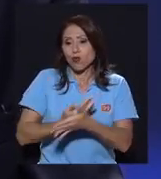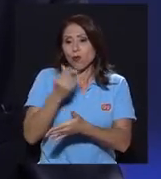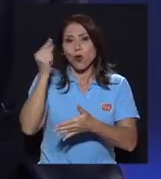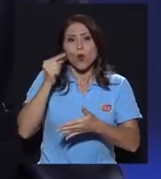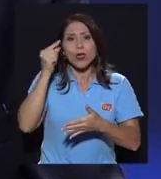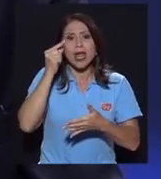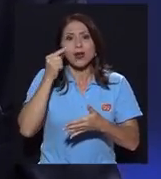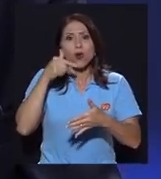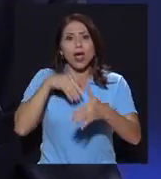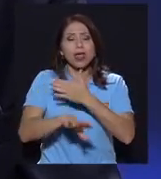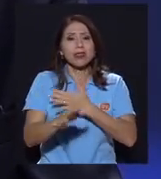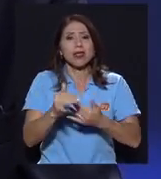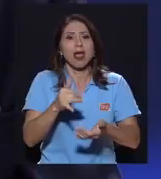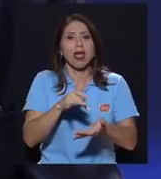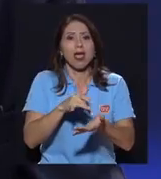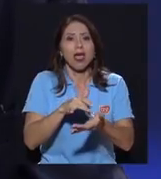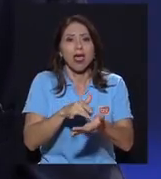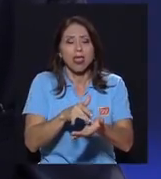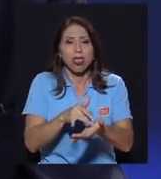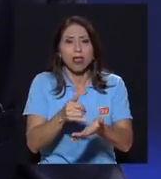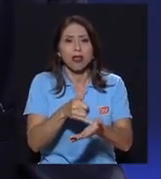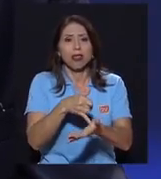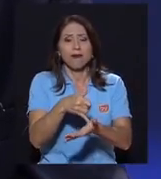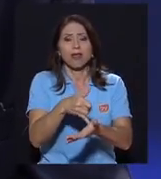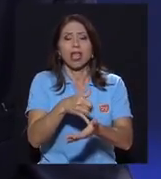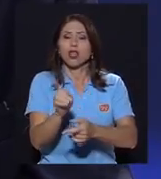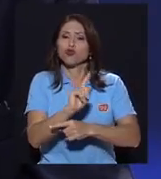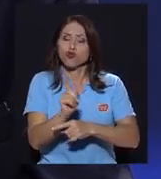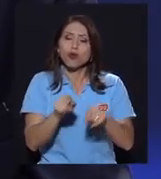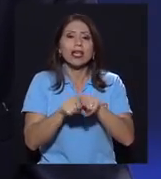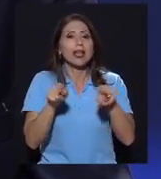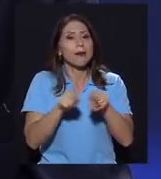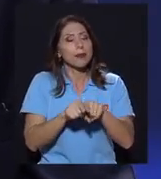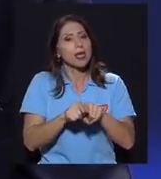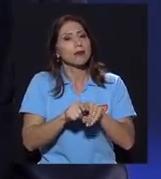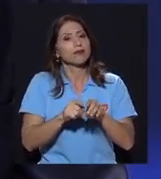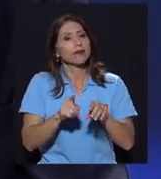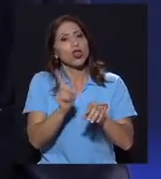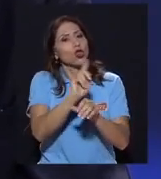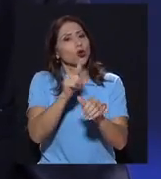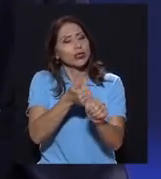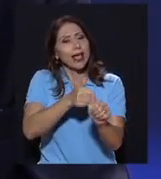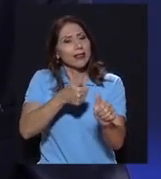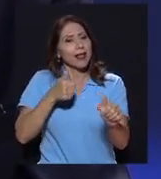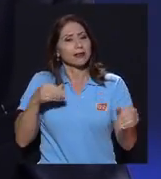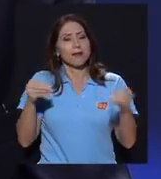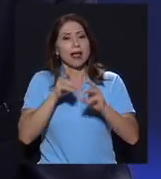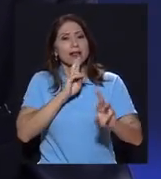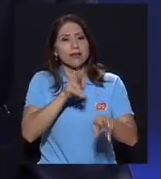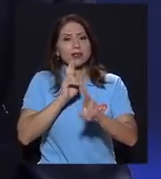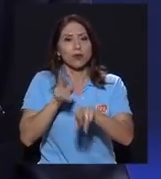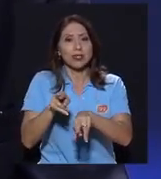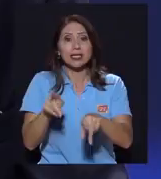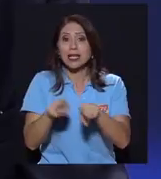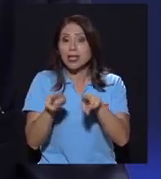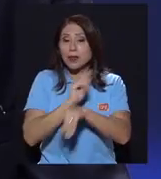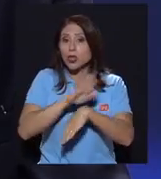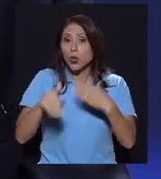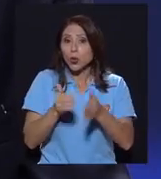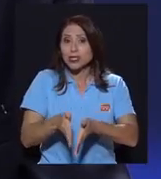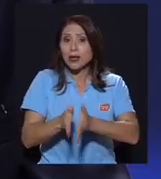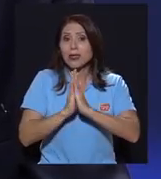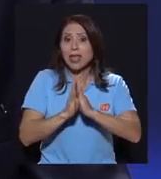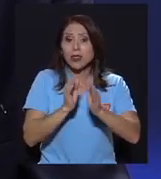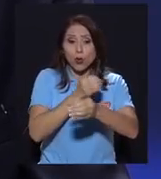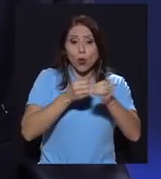esta materia sino que se atrase más las respuestas y las señales que están exigiendo tanto las calificadoras de